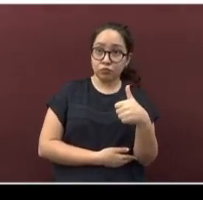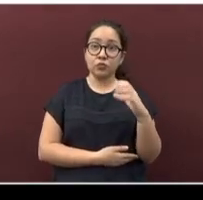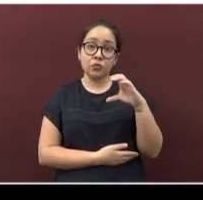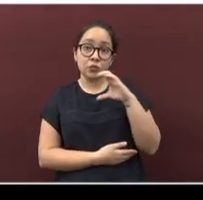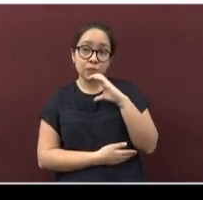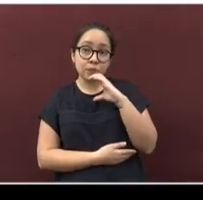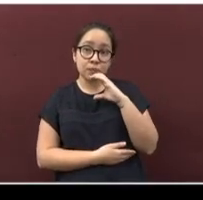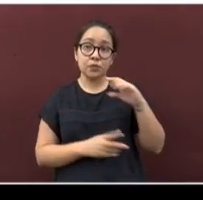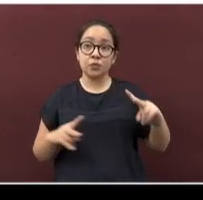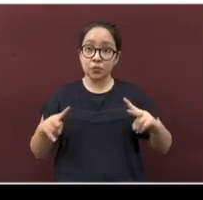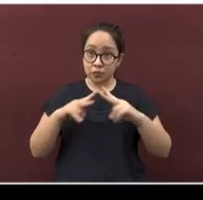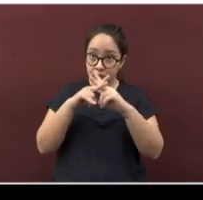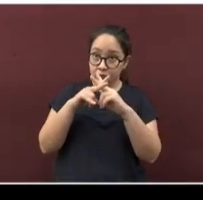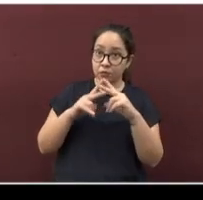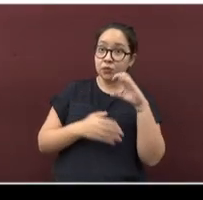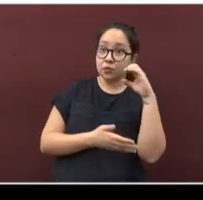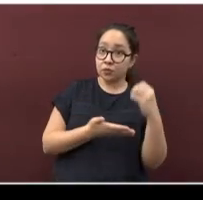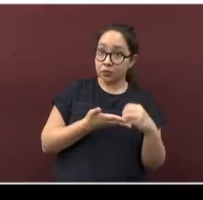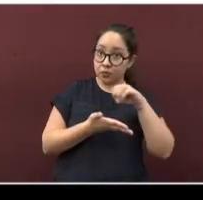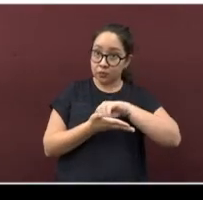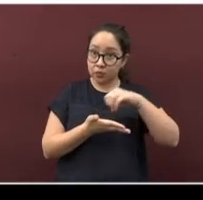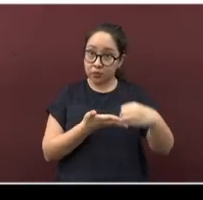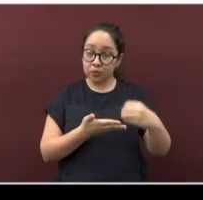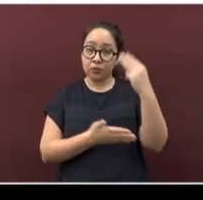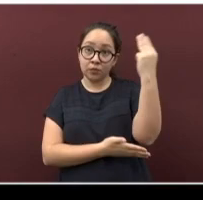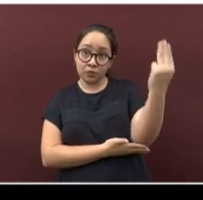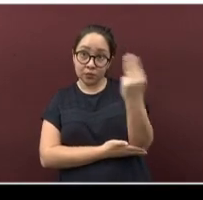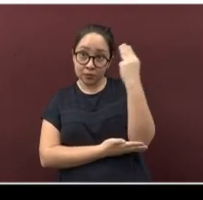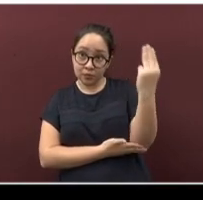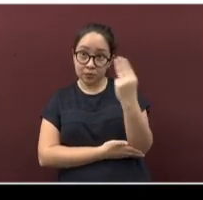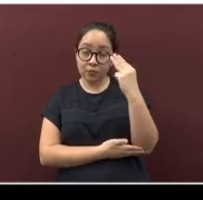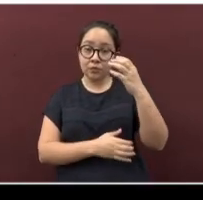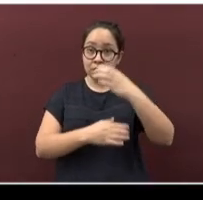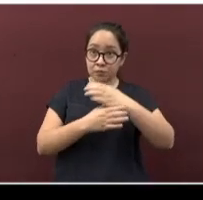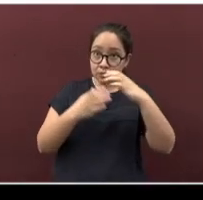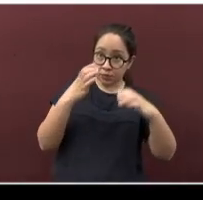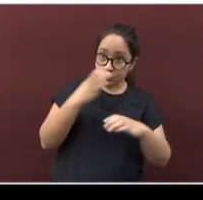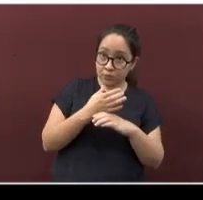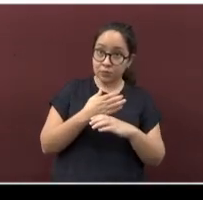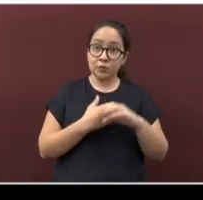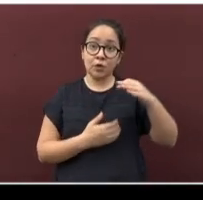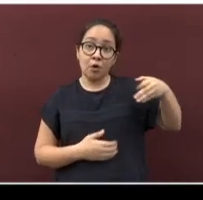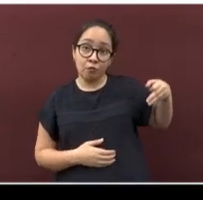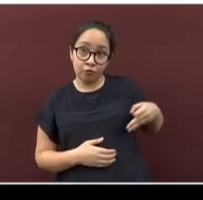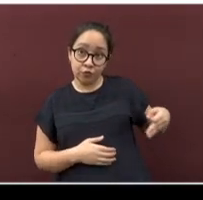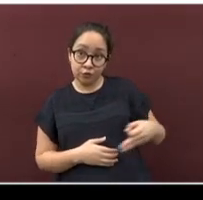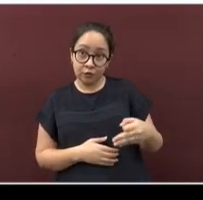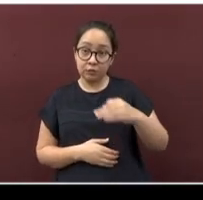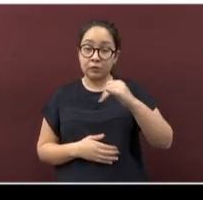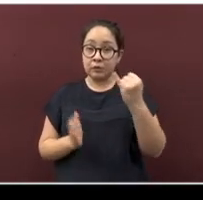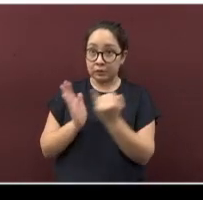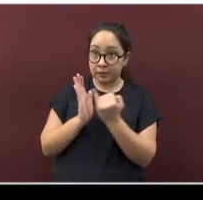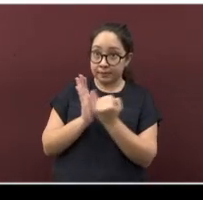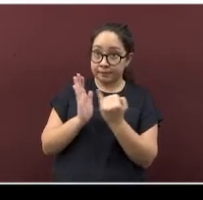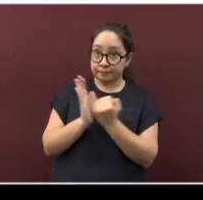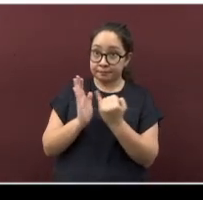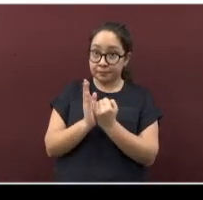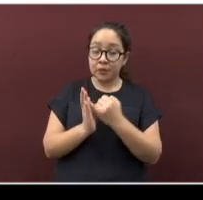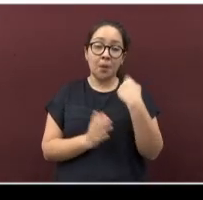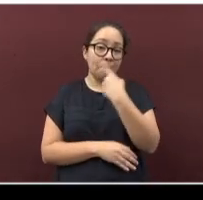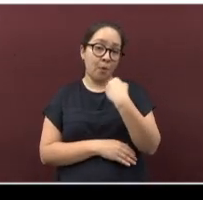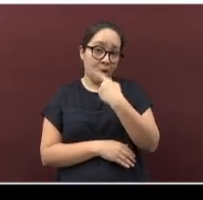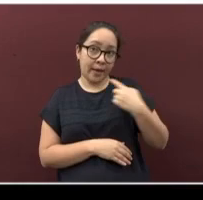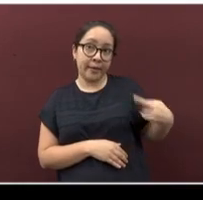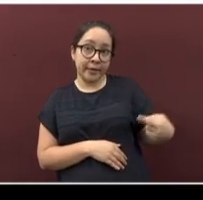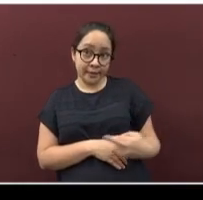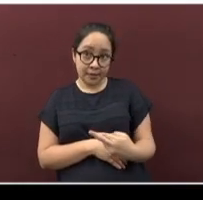córdoba poza rica orizaba minatitlán cosamaloapan fortín ixtaczoquitlán boca del